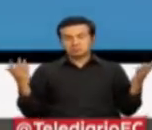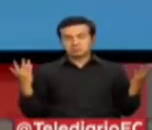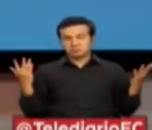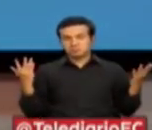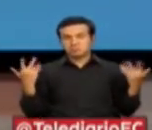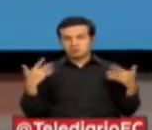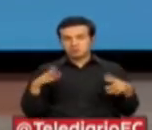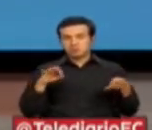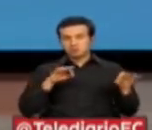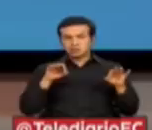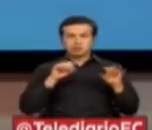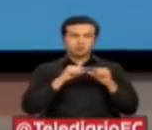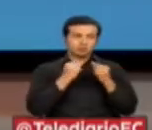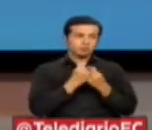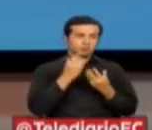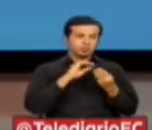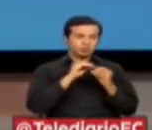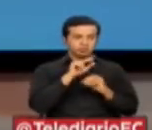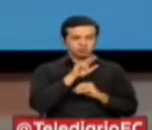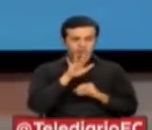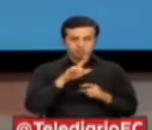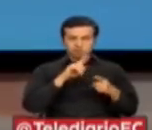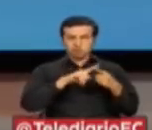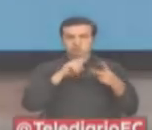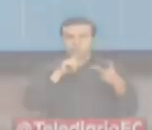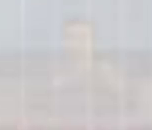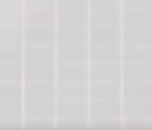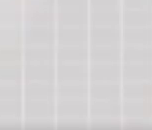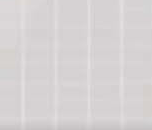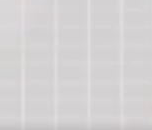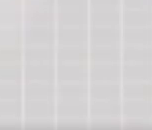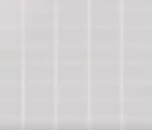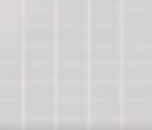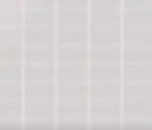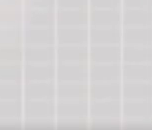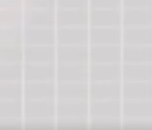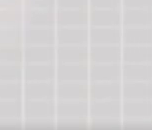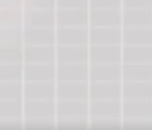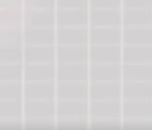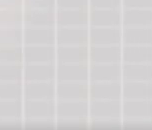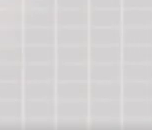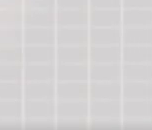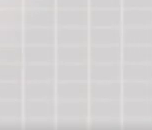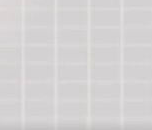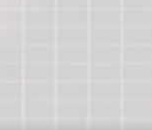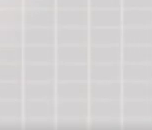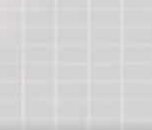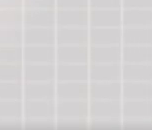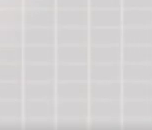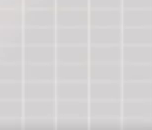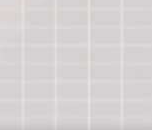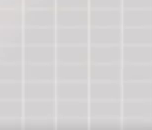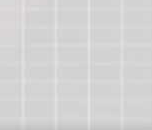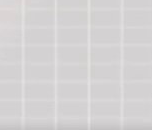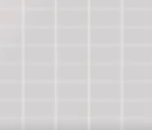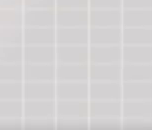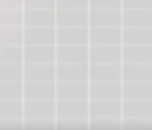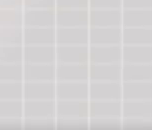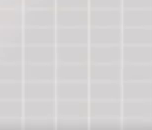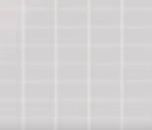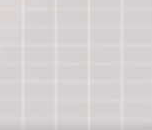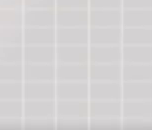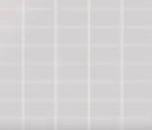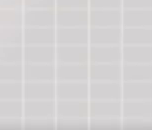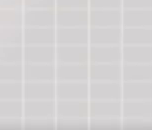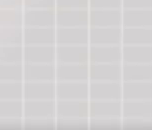he señalado como Alianza País, como Creo, como PCC, que son las que tienen mayor mención. Por eso es que no está en el PAI acá, sino que está acumulado en ese